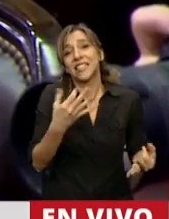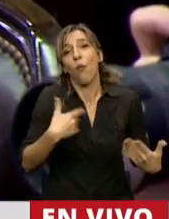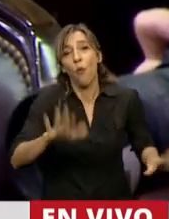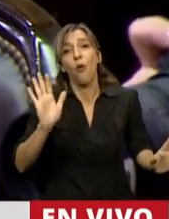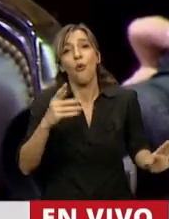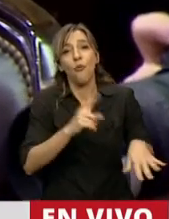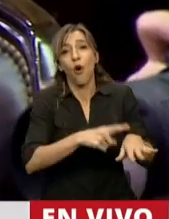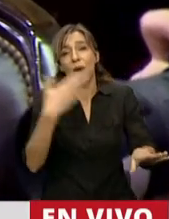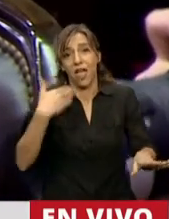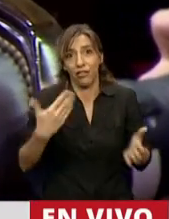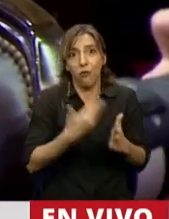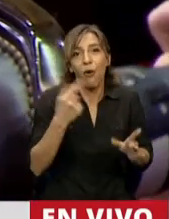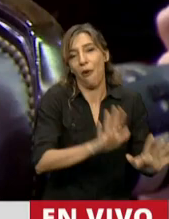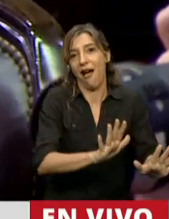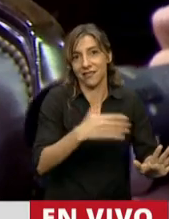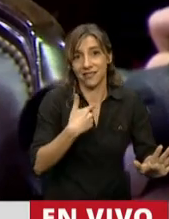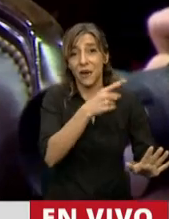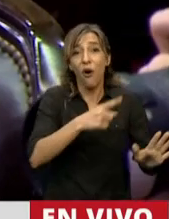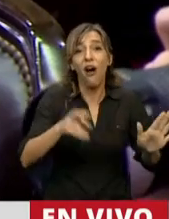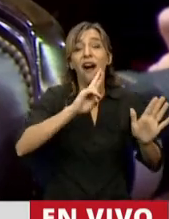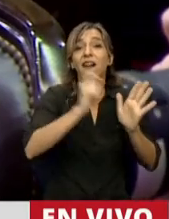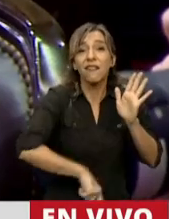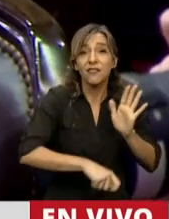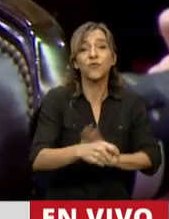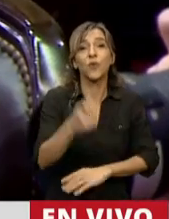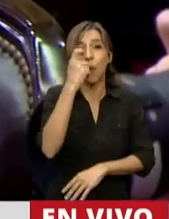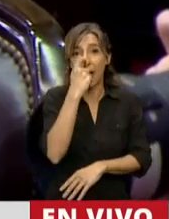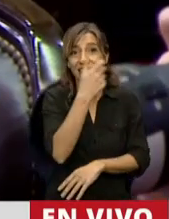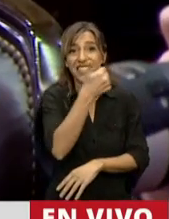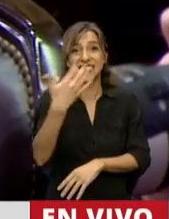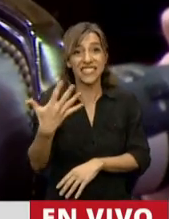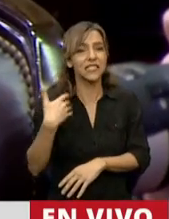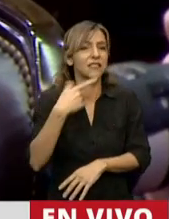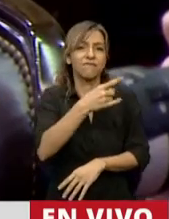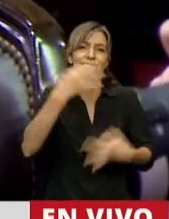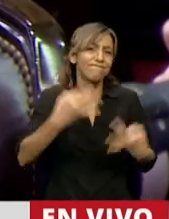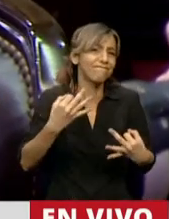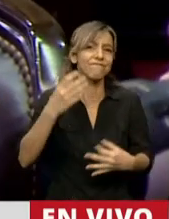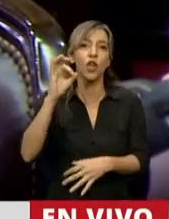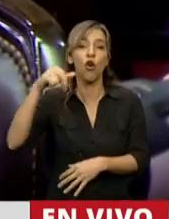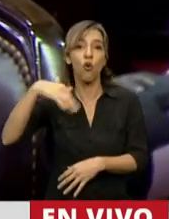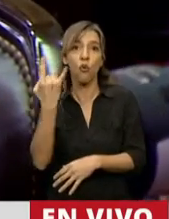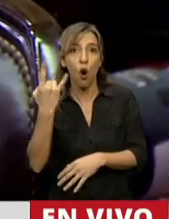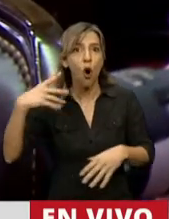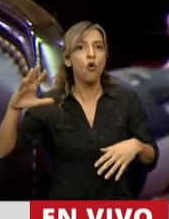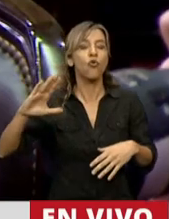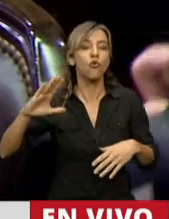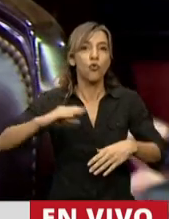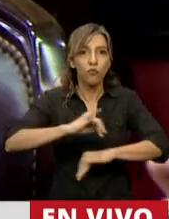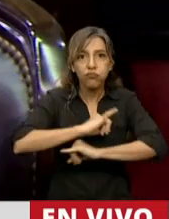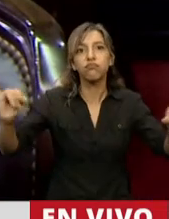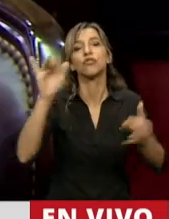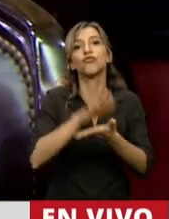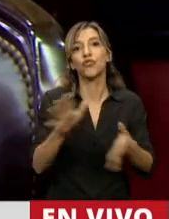resolución 2065, que es la más importante que se llevó adelante en Naciones Unidas respecto a la reivindicación de